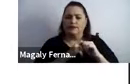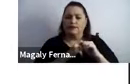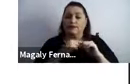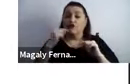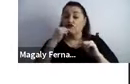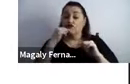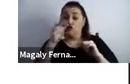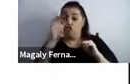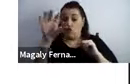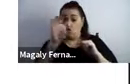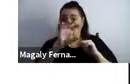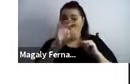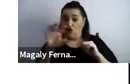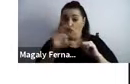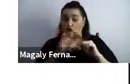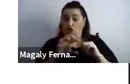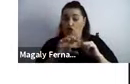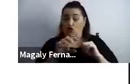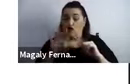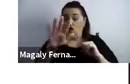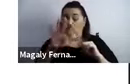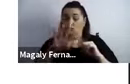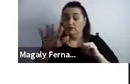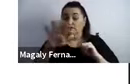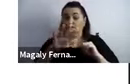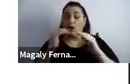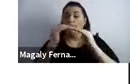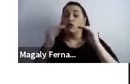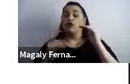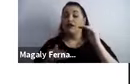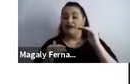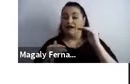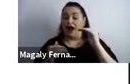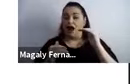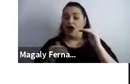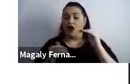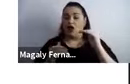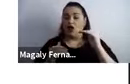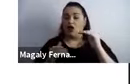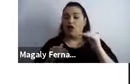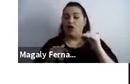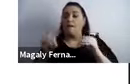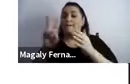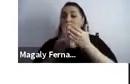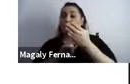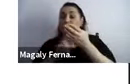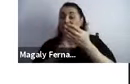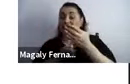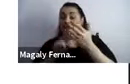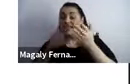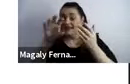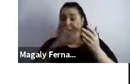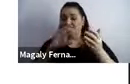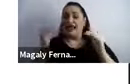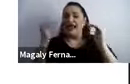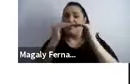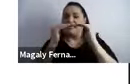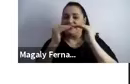en rojo, disculpen el ruido, en rojo están las zonas por debajo del umbral de dignidad, en verde las zonas que son de equidad y